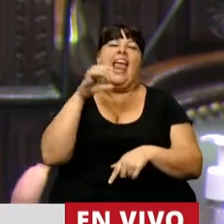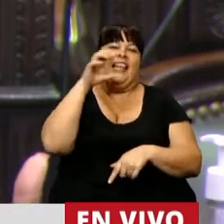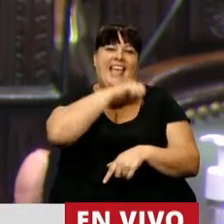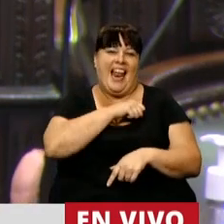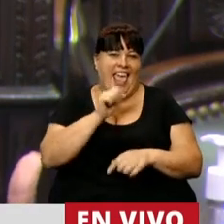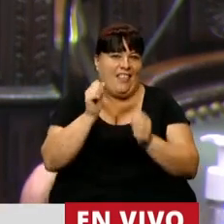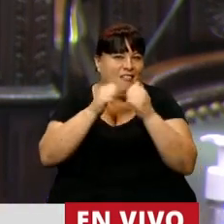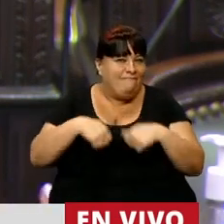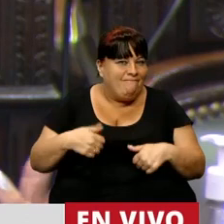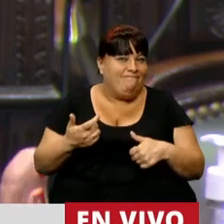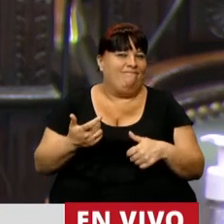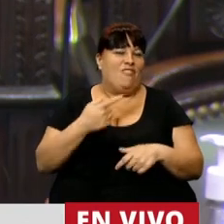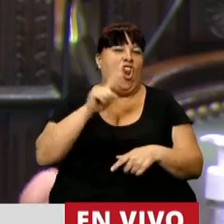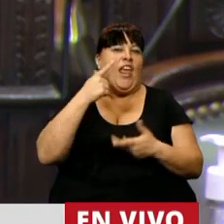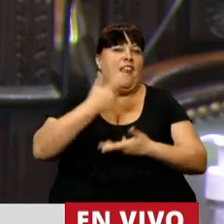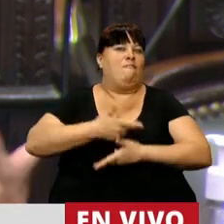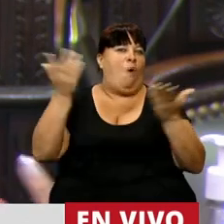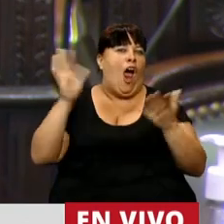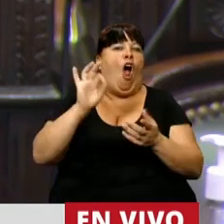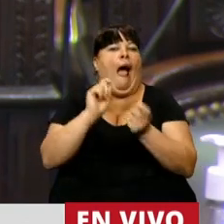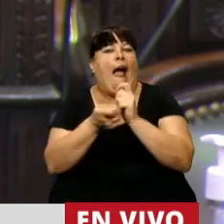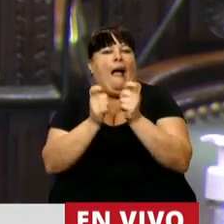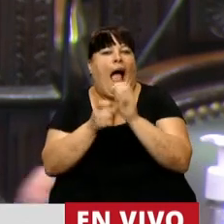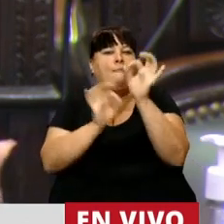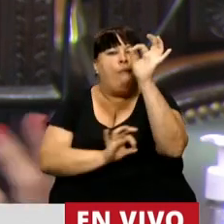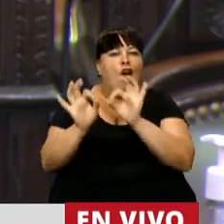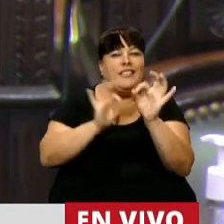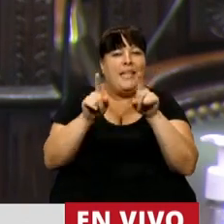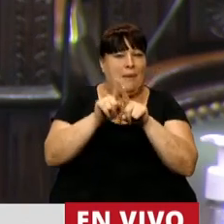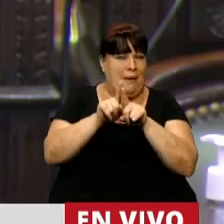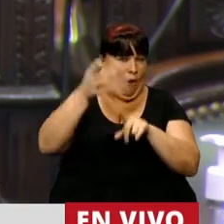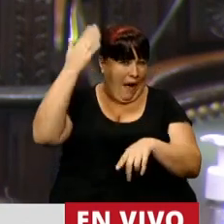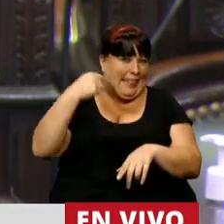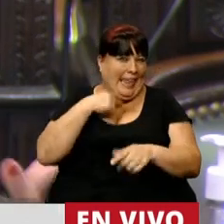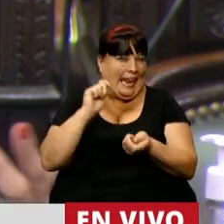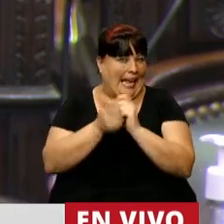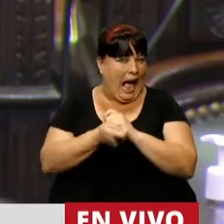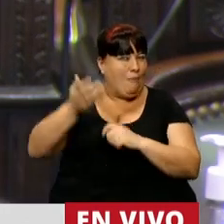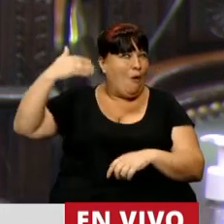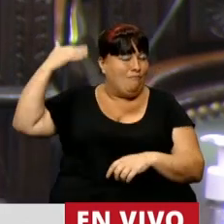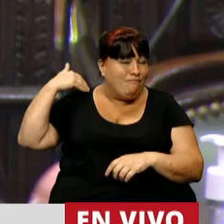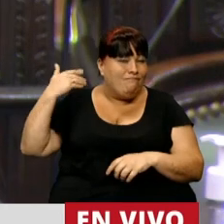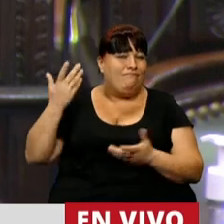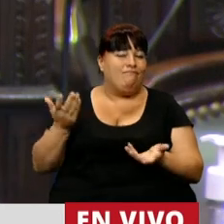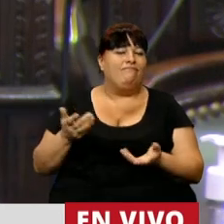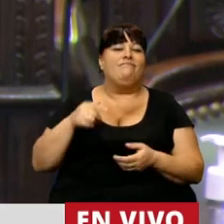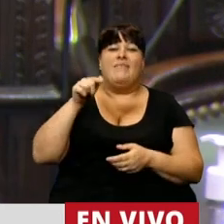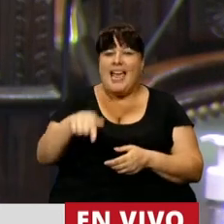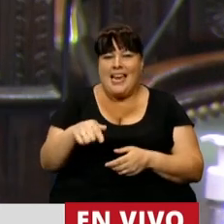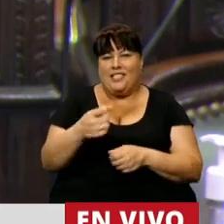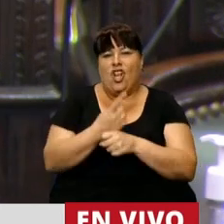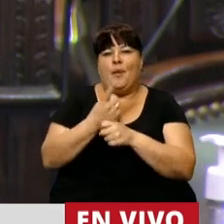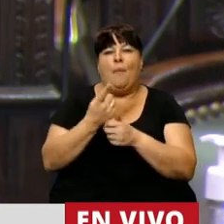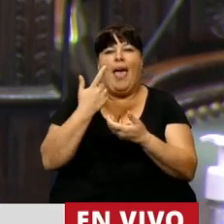guardarla debajo de la alfombra o modificar algunos índices como quisieron hacerlo en el pasado, esto no se